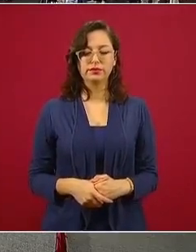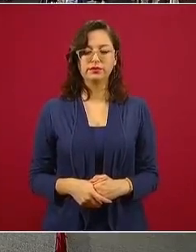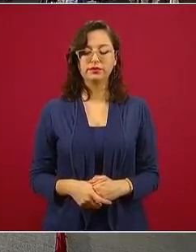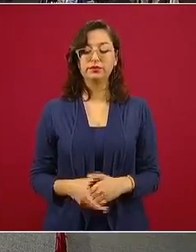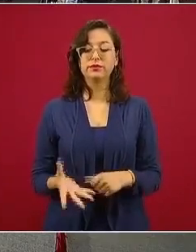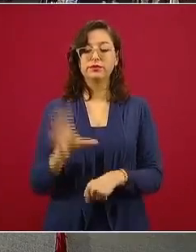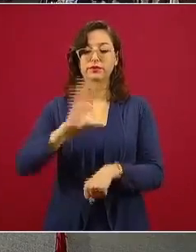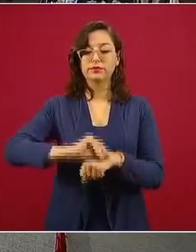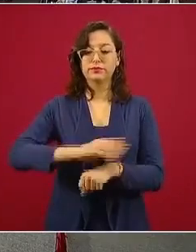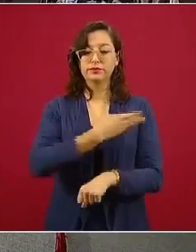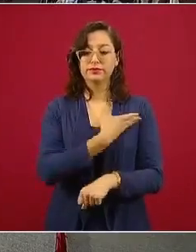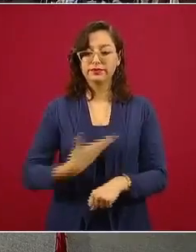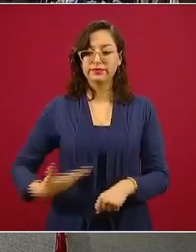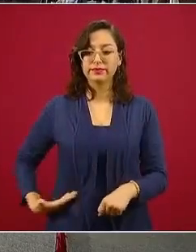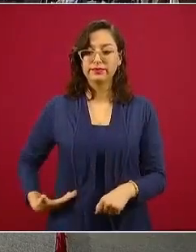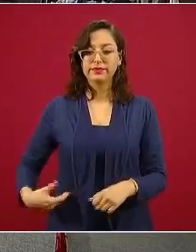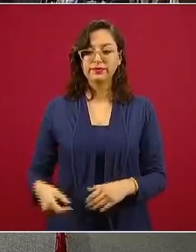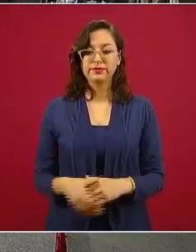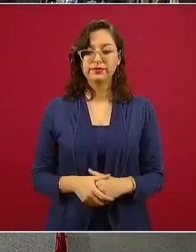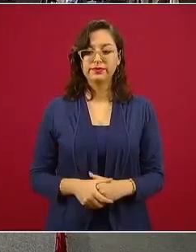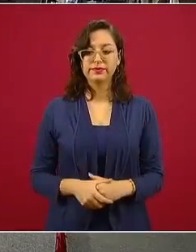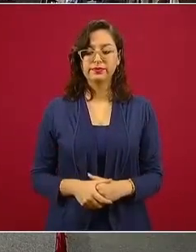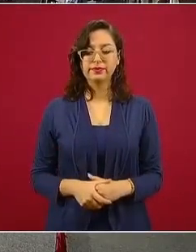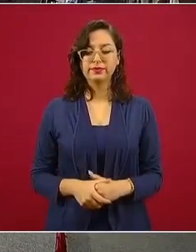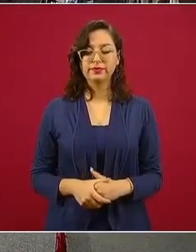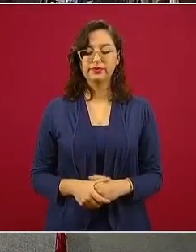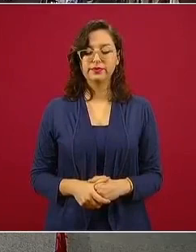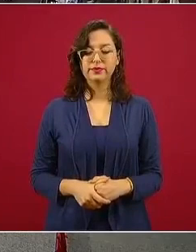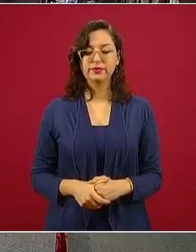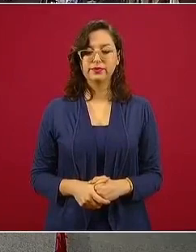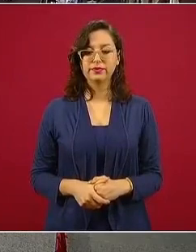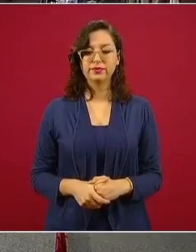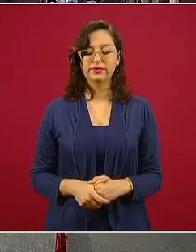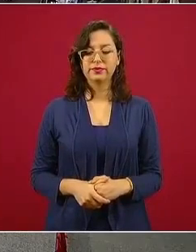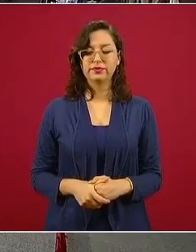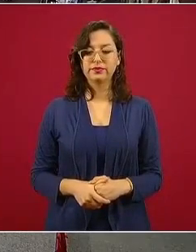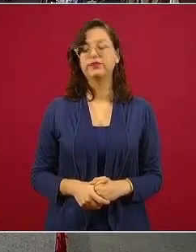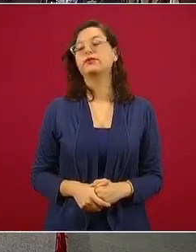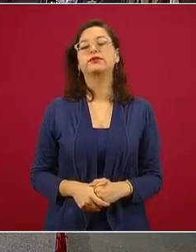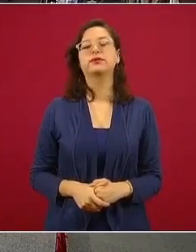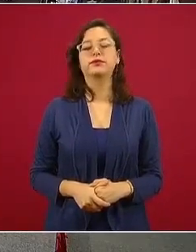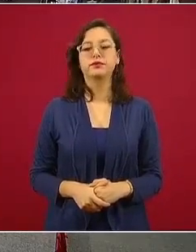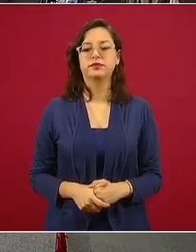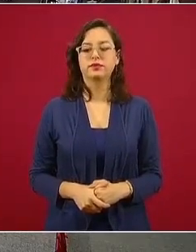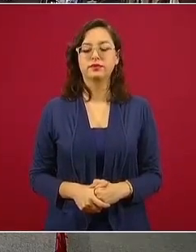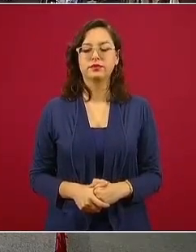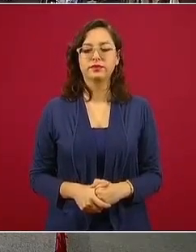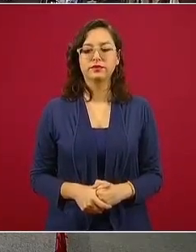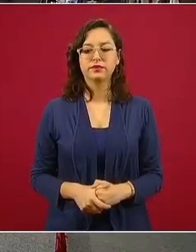Con su permiso, señor presidente. Bueno, si se me permite, en primer lugar,